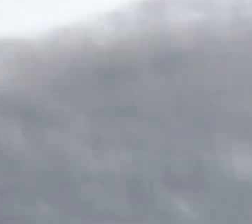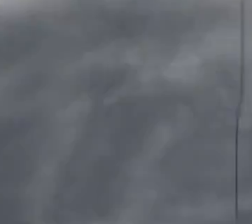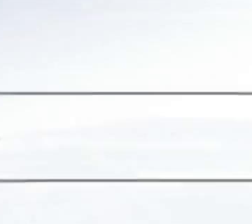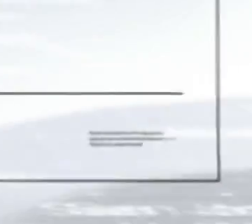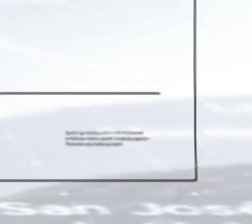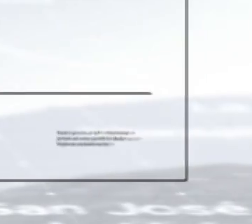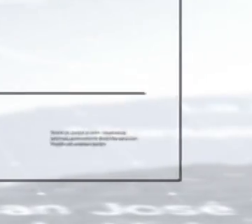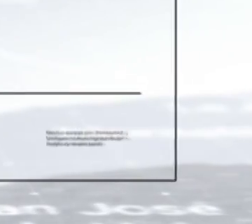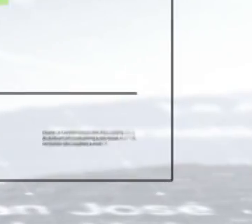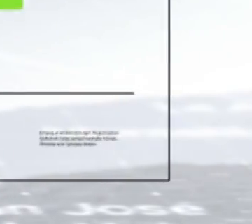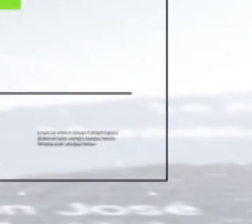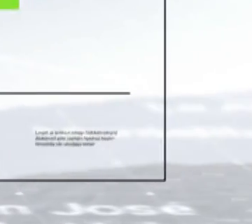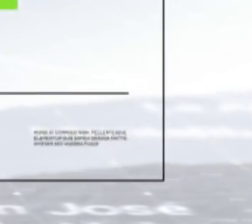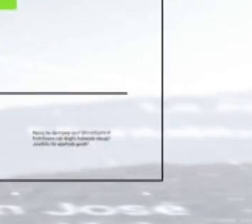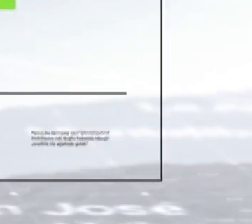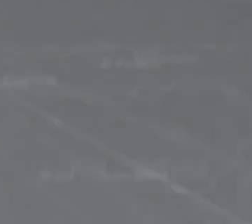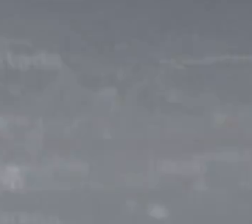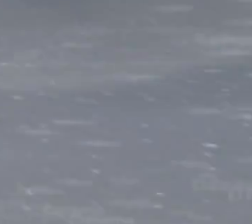nacional